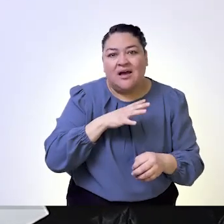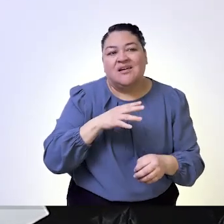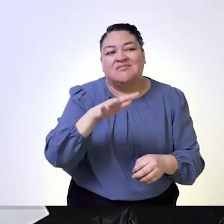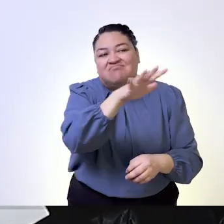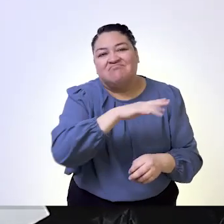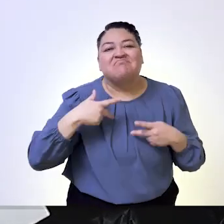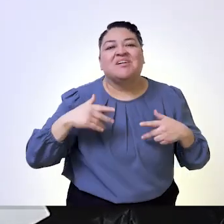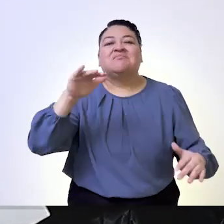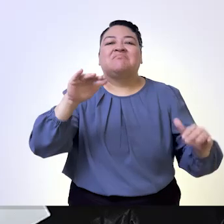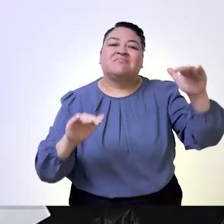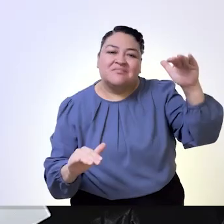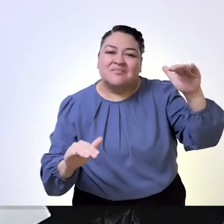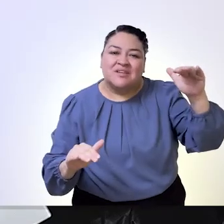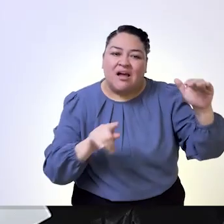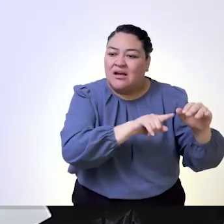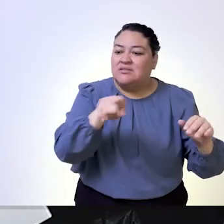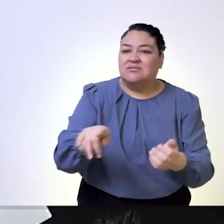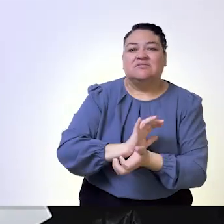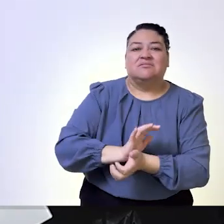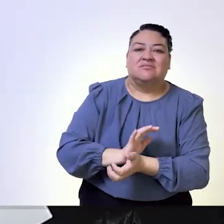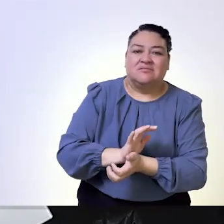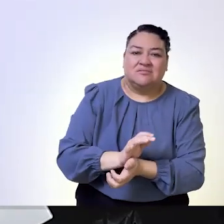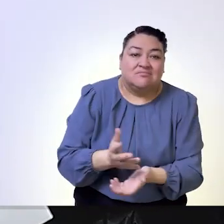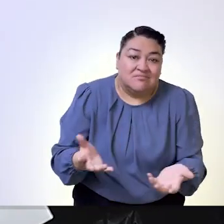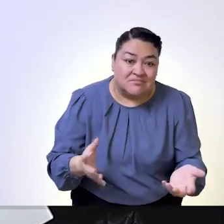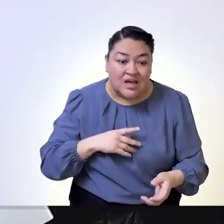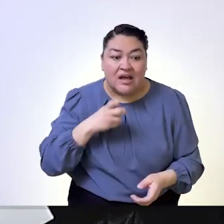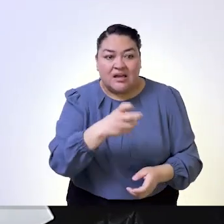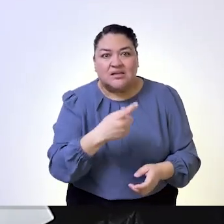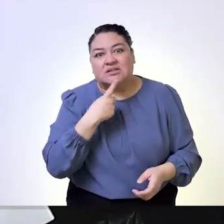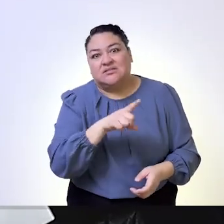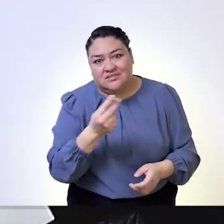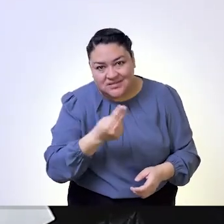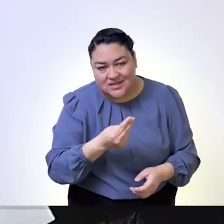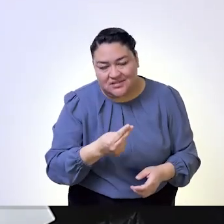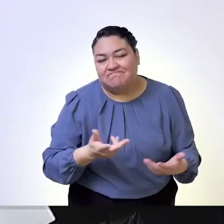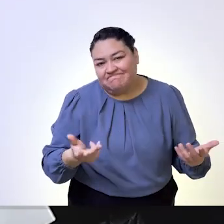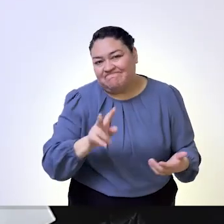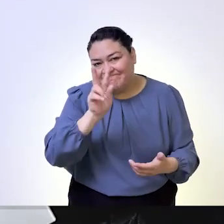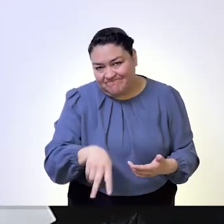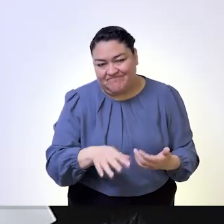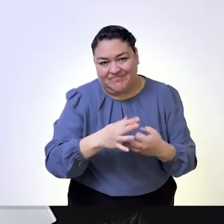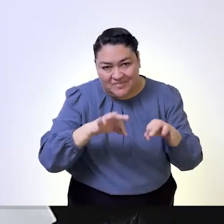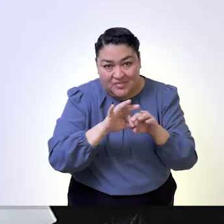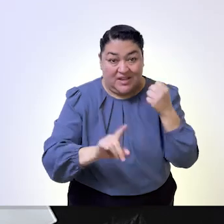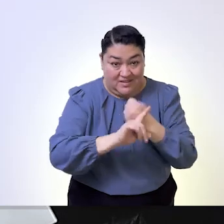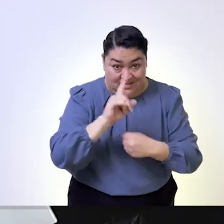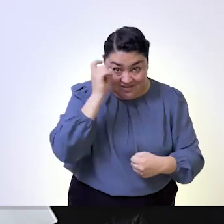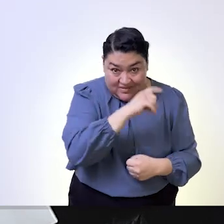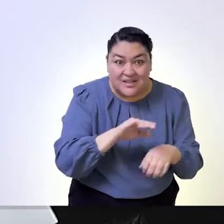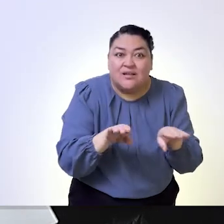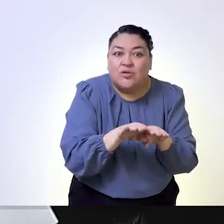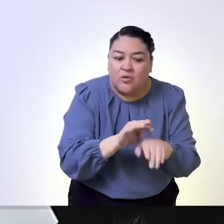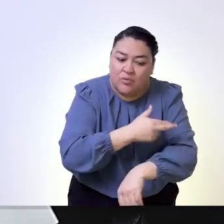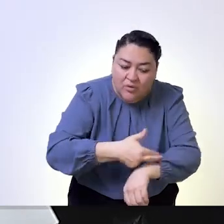estas asimetrías del poder y de esta discriminación estructural. Entonces, a mí me parece que parte de los enormes desafíos